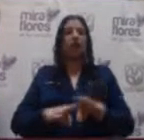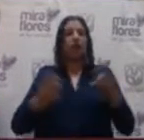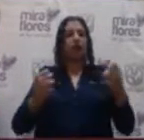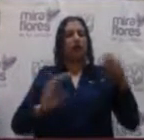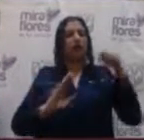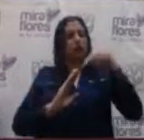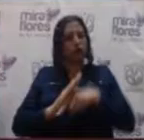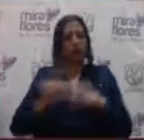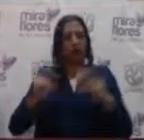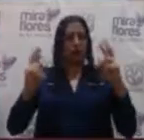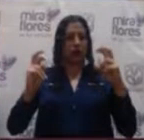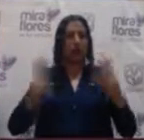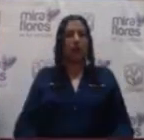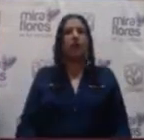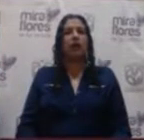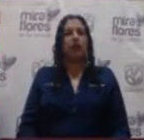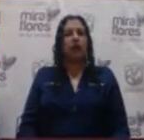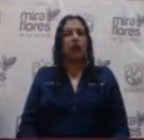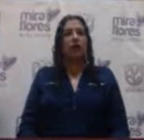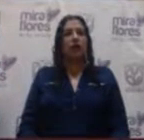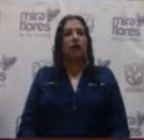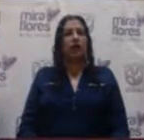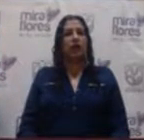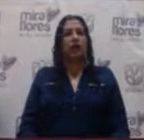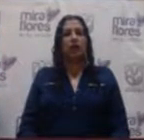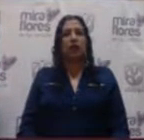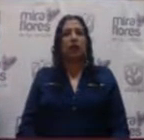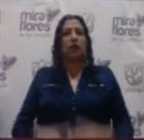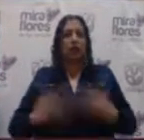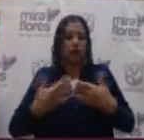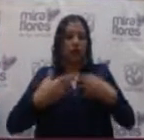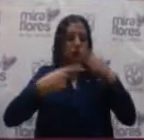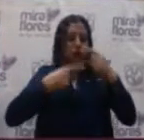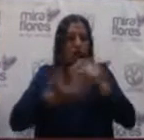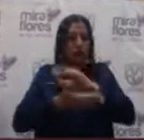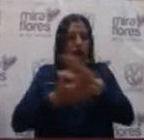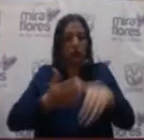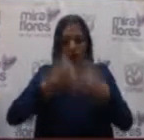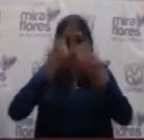profunda del tema. Le tendría que contar todos los detalles que tenemos